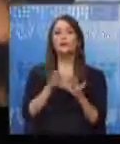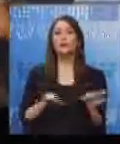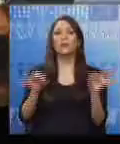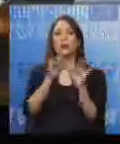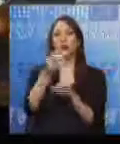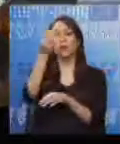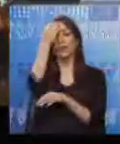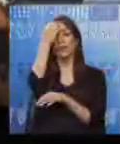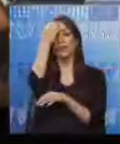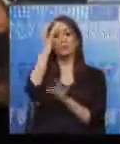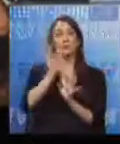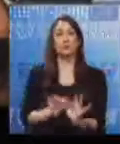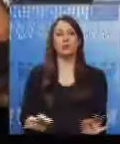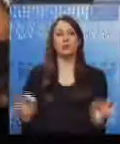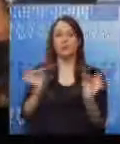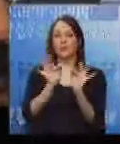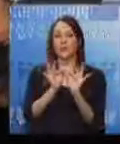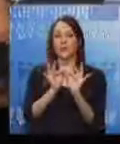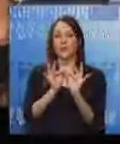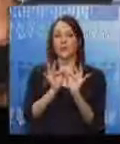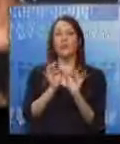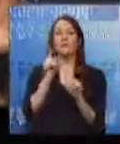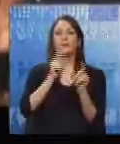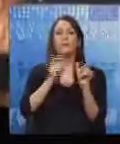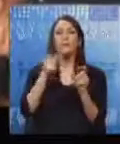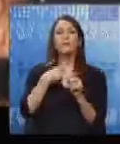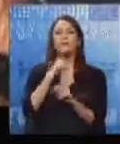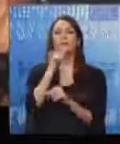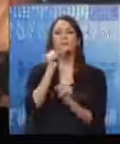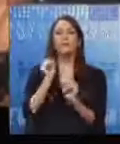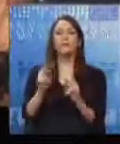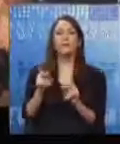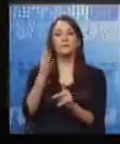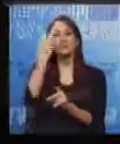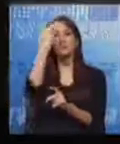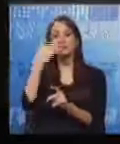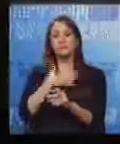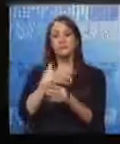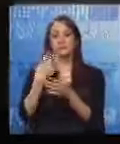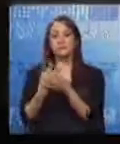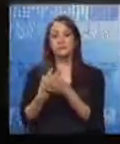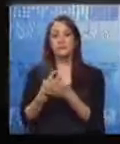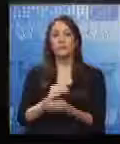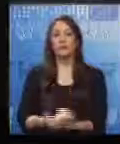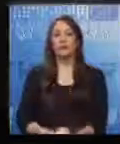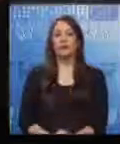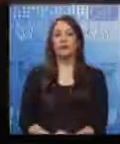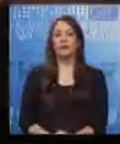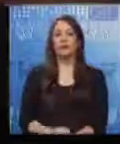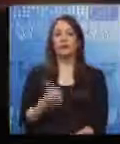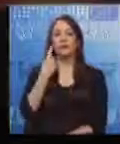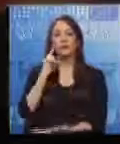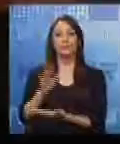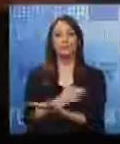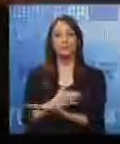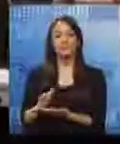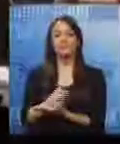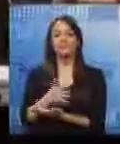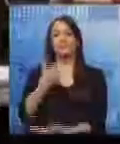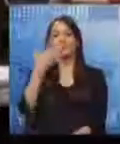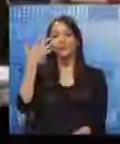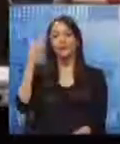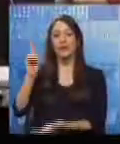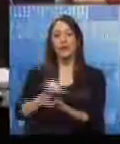educar a estas personas, que seguramente no tuvieron la oportunidad de hacerlo cuando estaban en libertad. Música, canto y danza